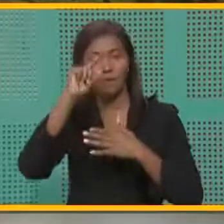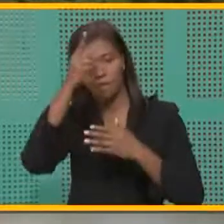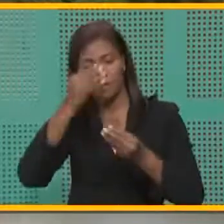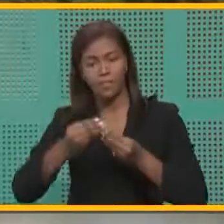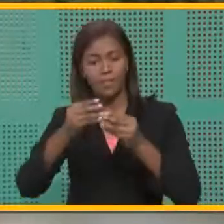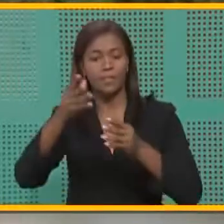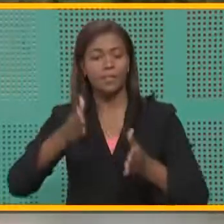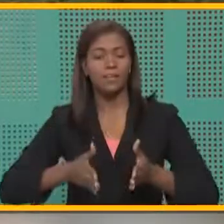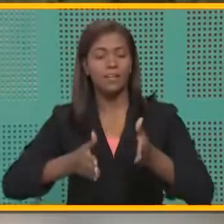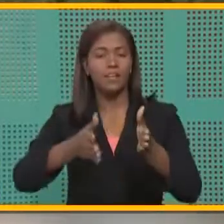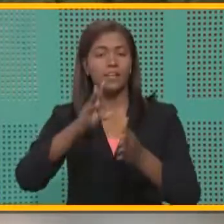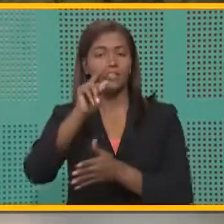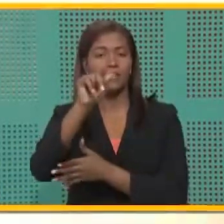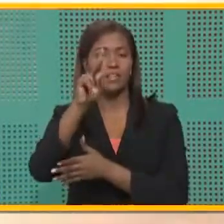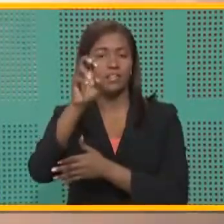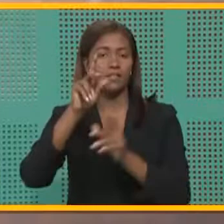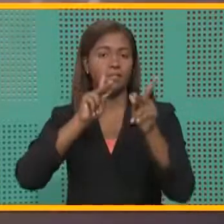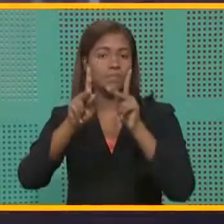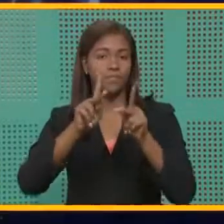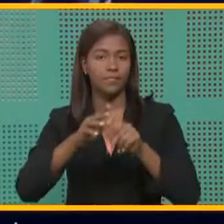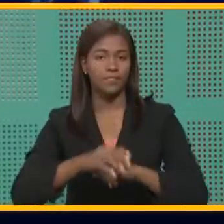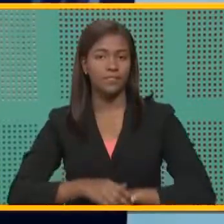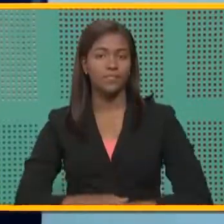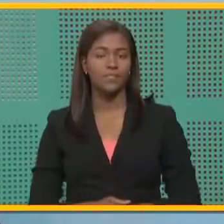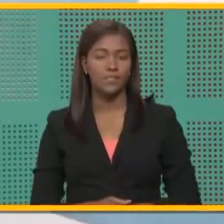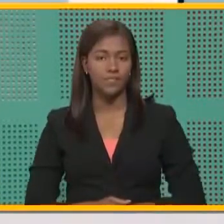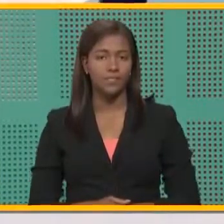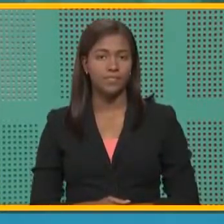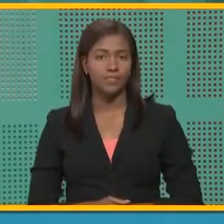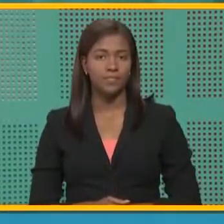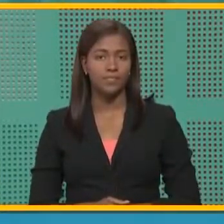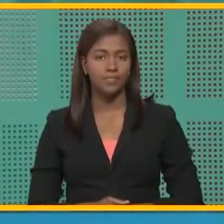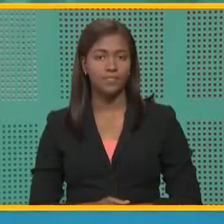carretera Navarrete-Puerto Plata.